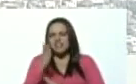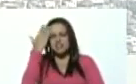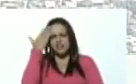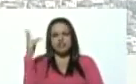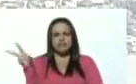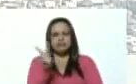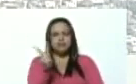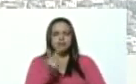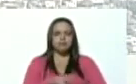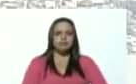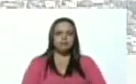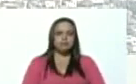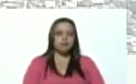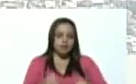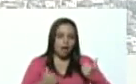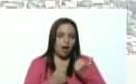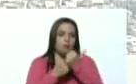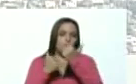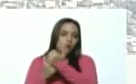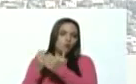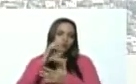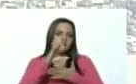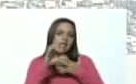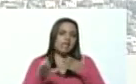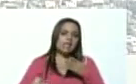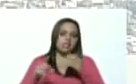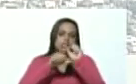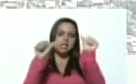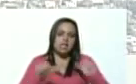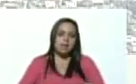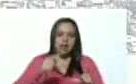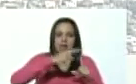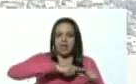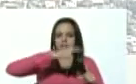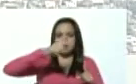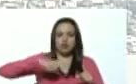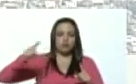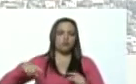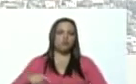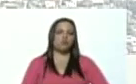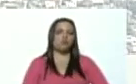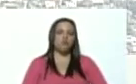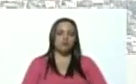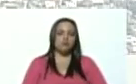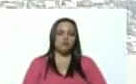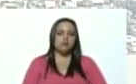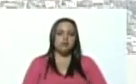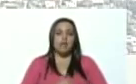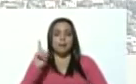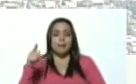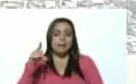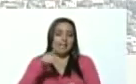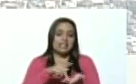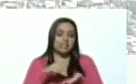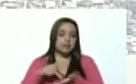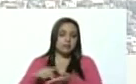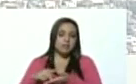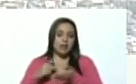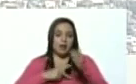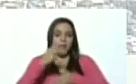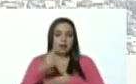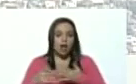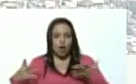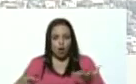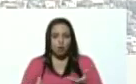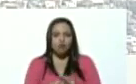¿no? En el apoyo estratégico al sistema eléctrico, en la participación del plan Juntos Todo es